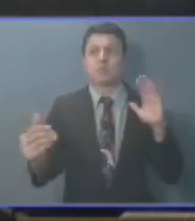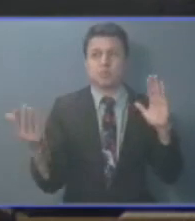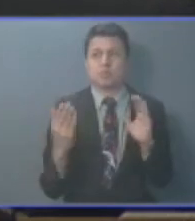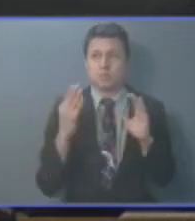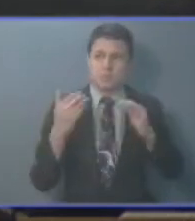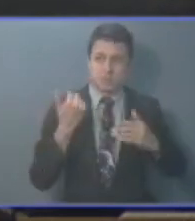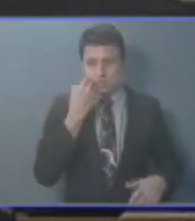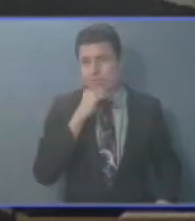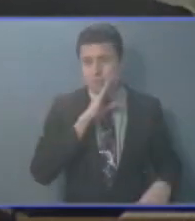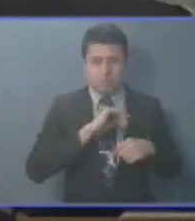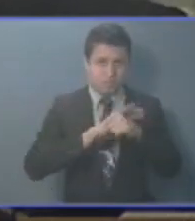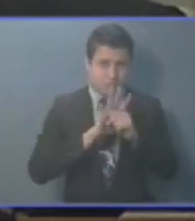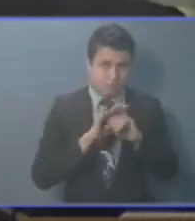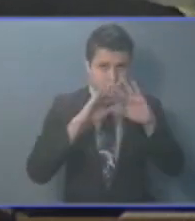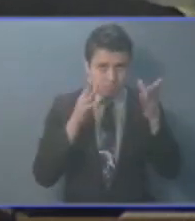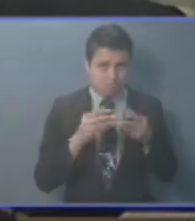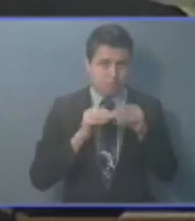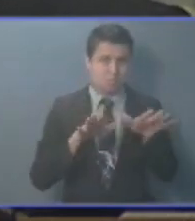por COVID-19.